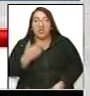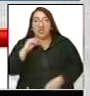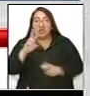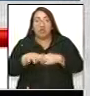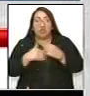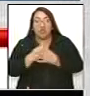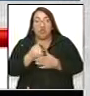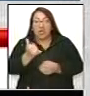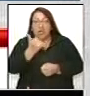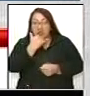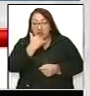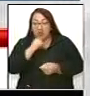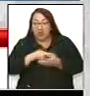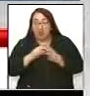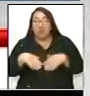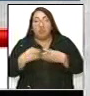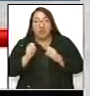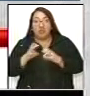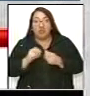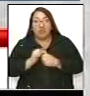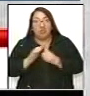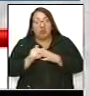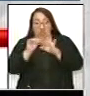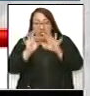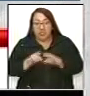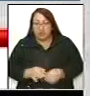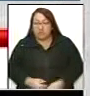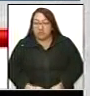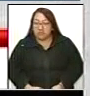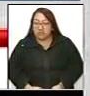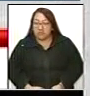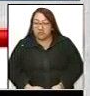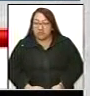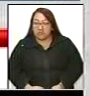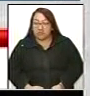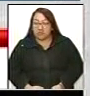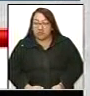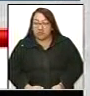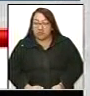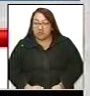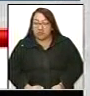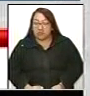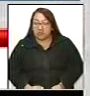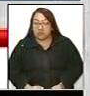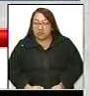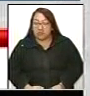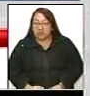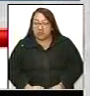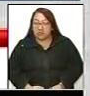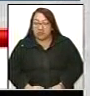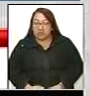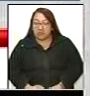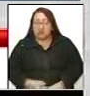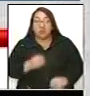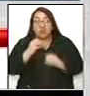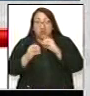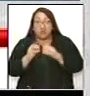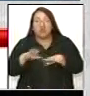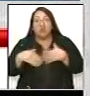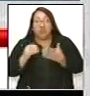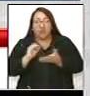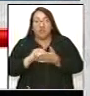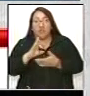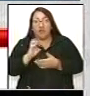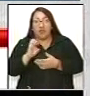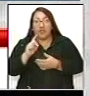errores, eventualmente podríamos decir, como en todo texto, hay fe de ratas, como también este libro los tiene. Pero hay fe de ratas, presidenta, que